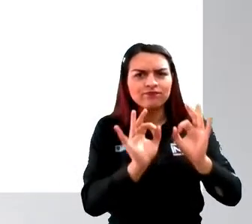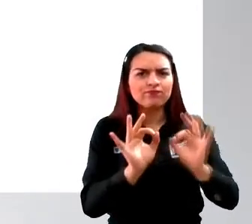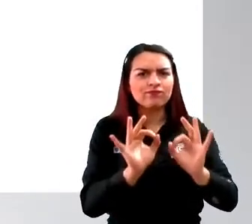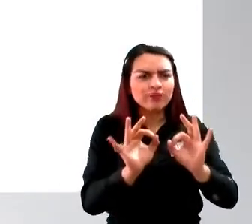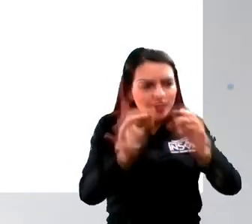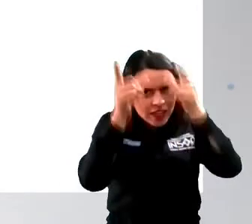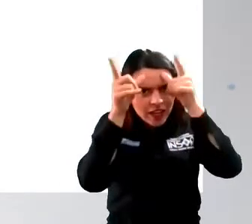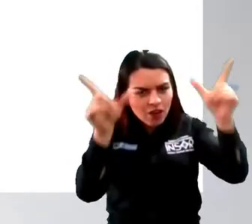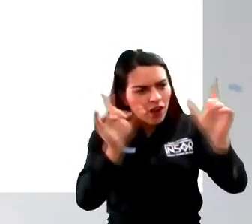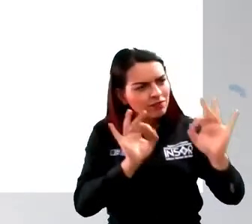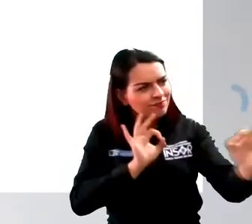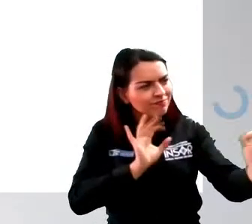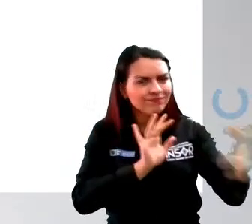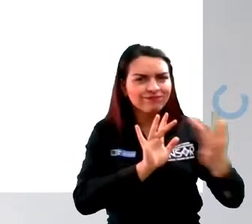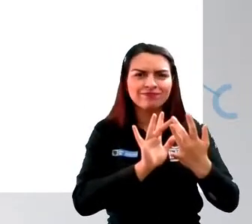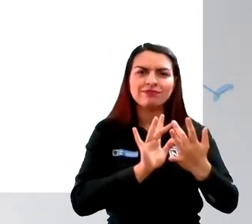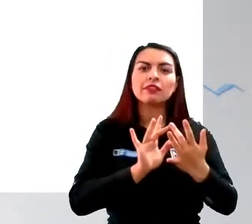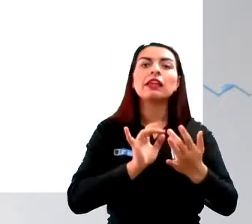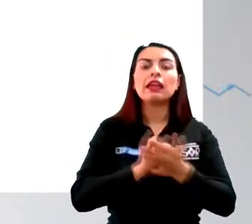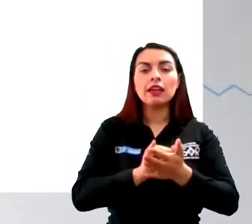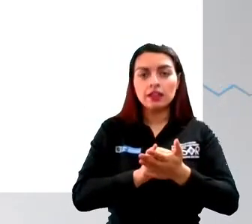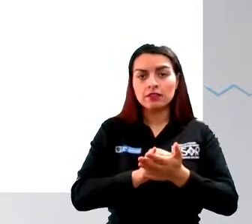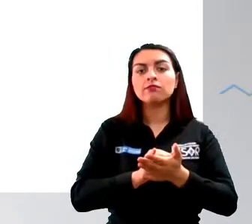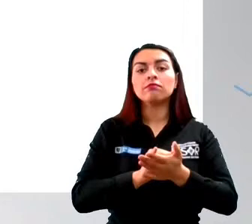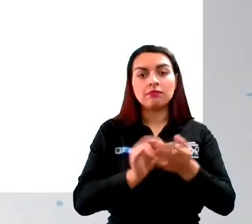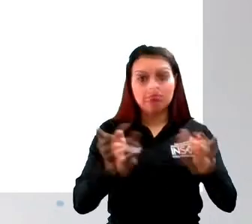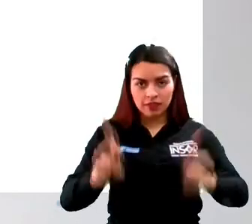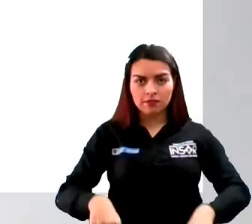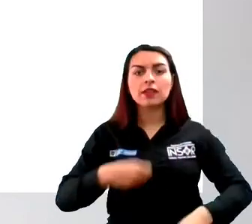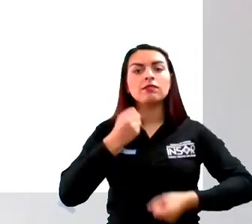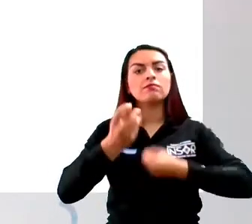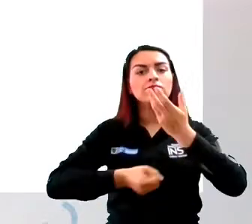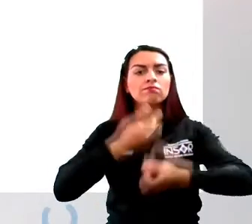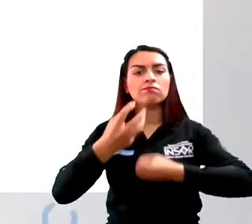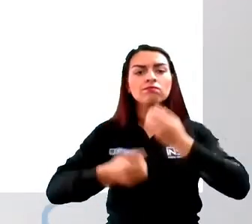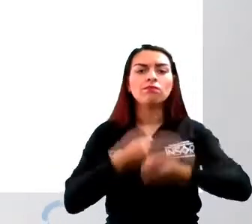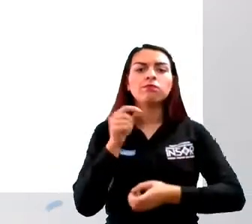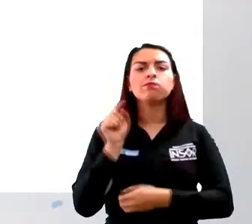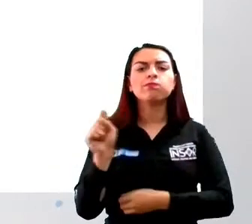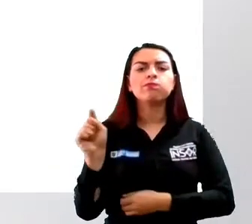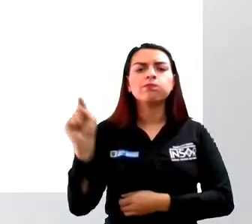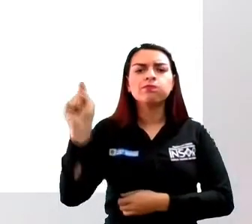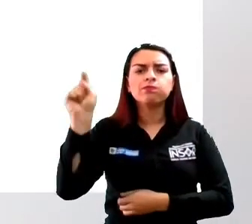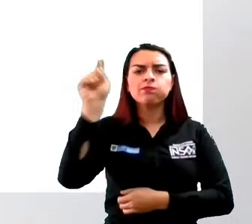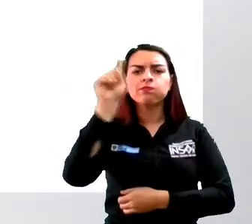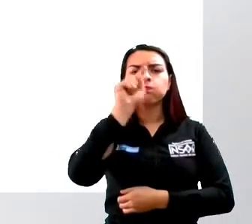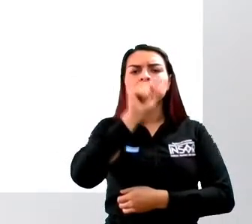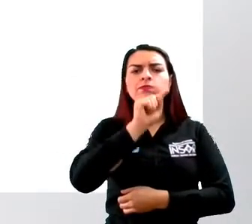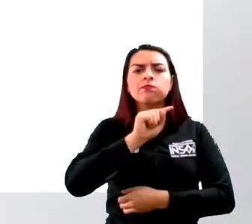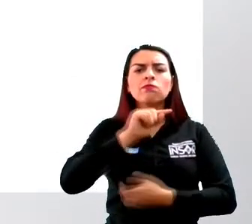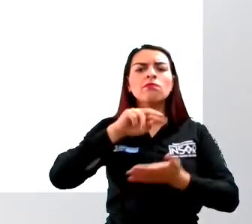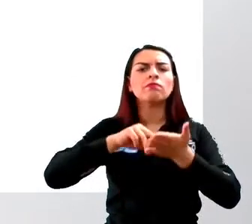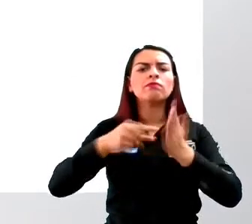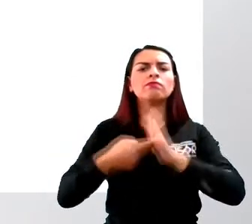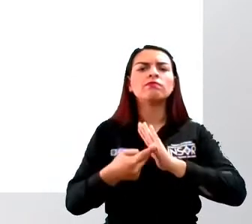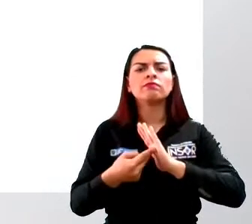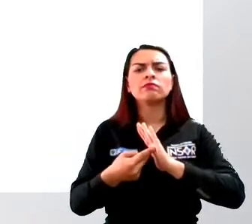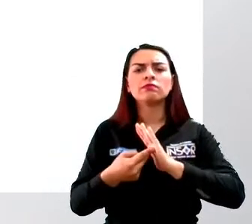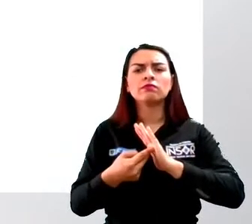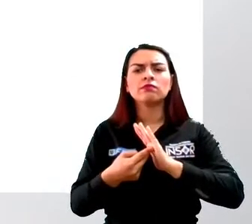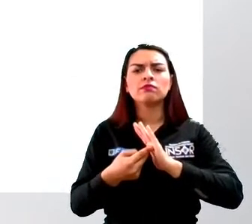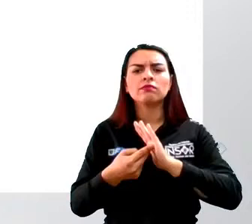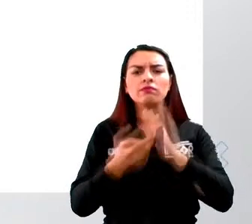y hay una infinidad también de expresiones semejantes que nos tienden a